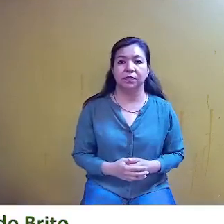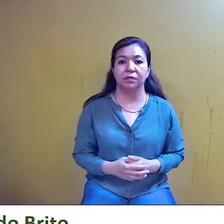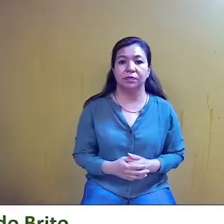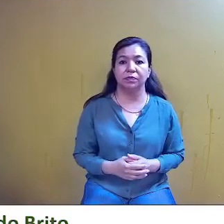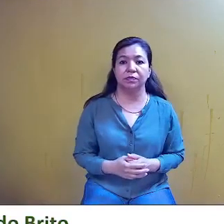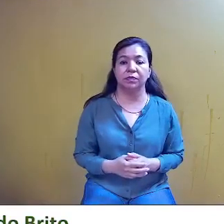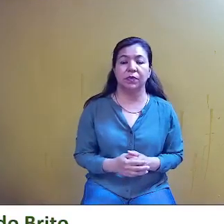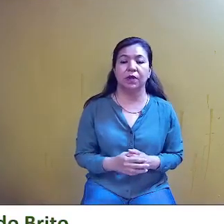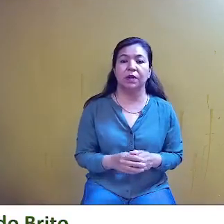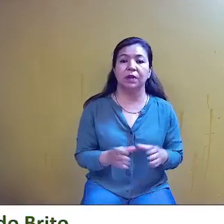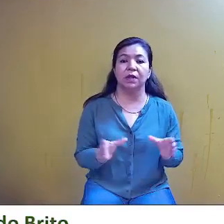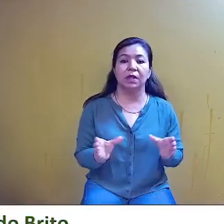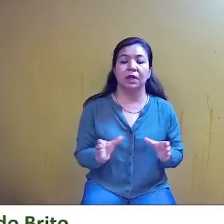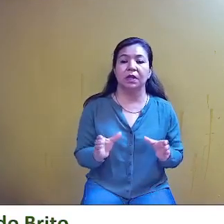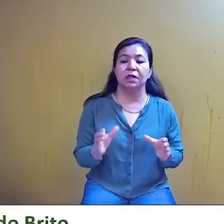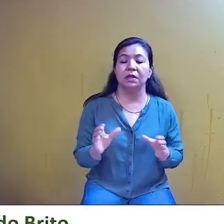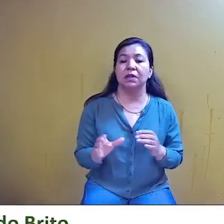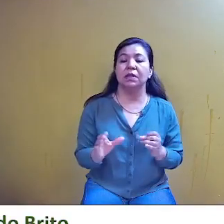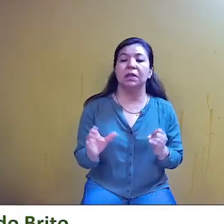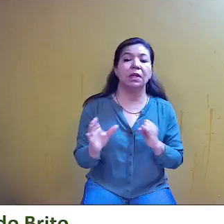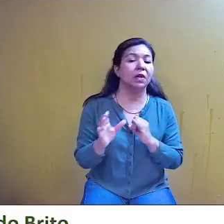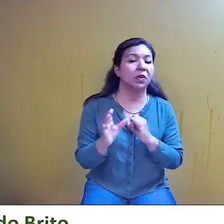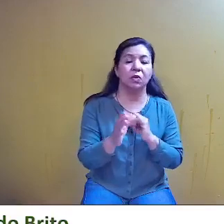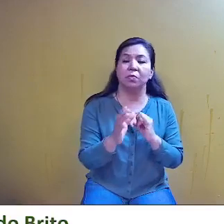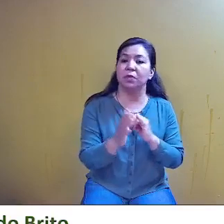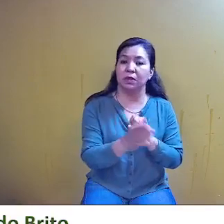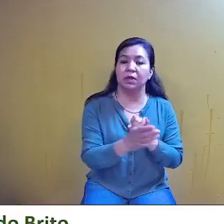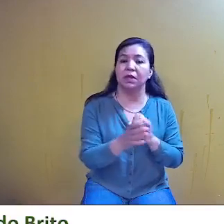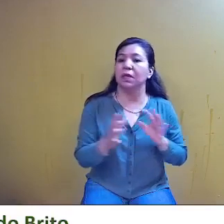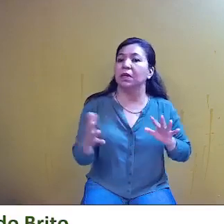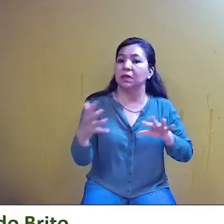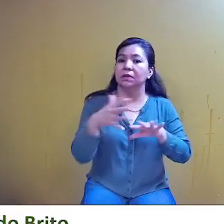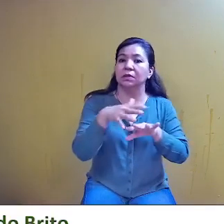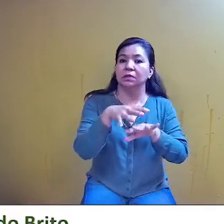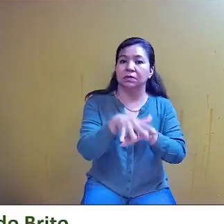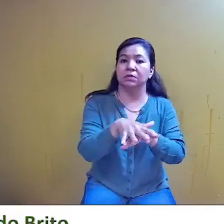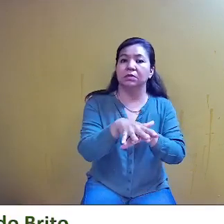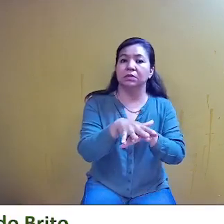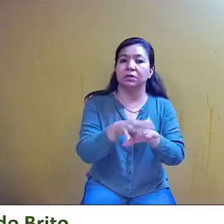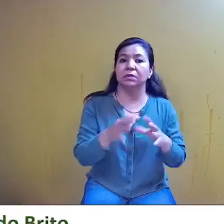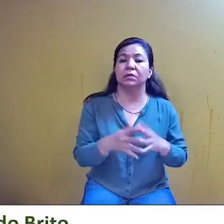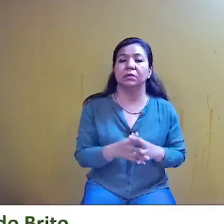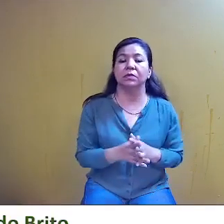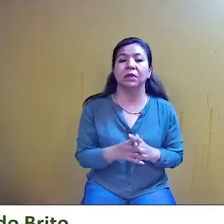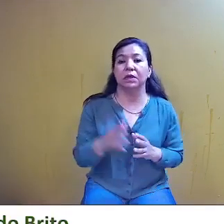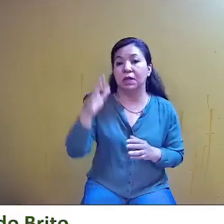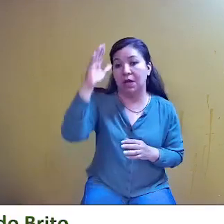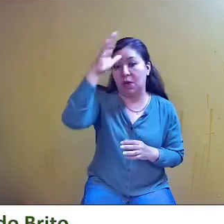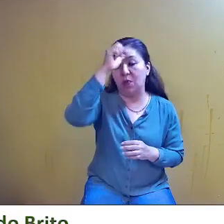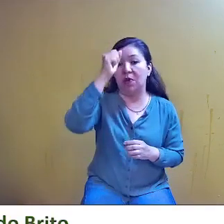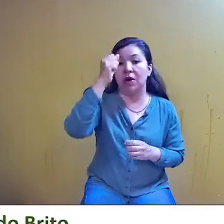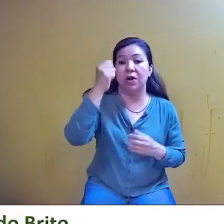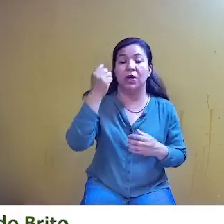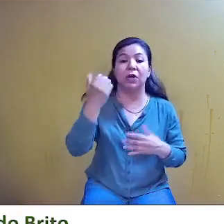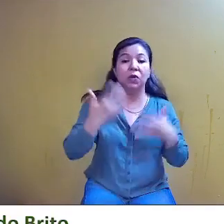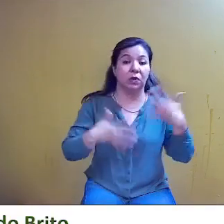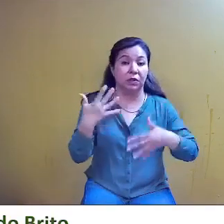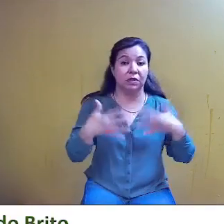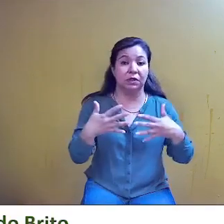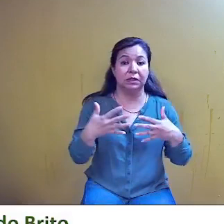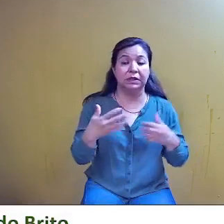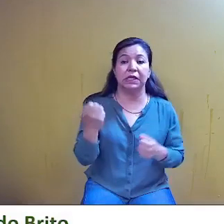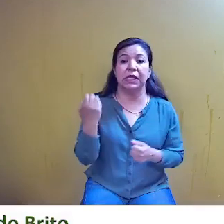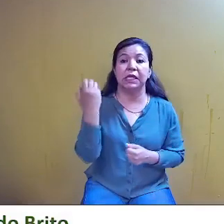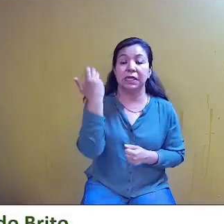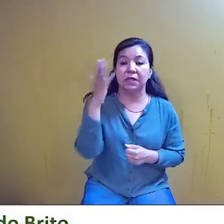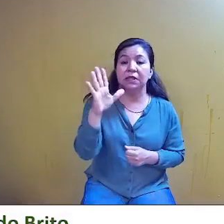del comité que este tribunal es parte. Así que en términos del acuerdo 15, aprobado el 10 de octubre